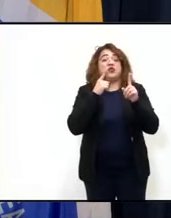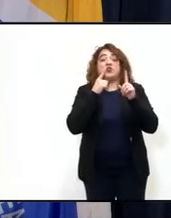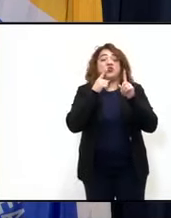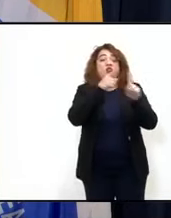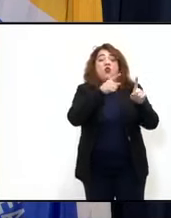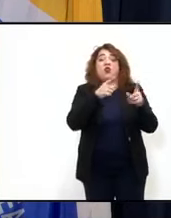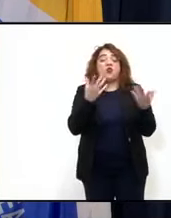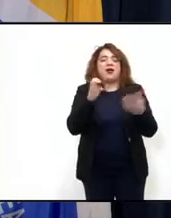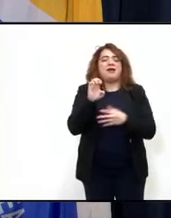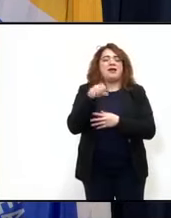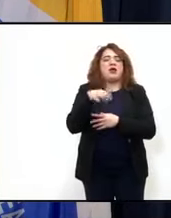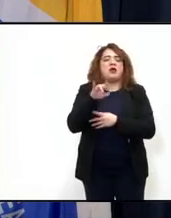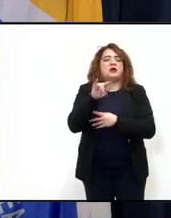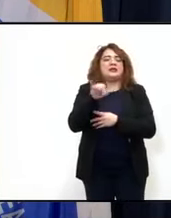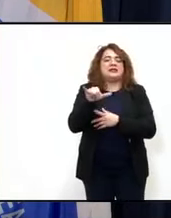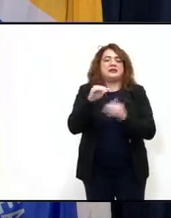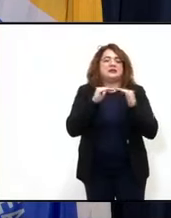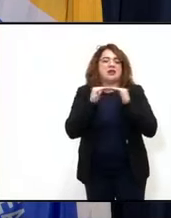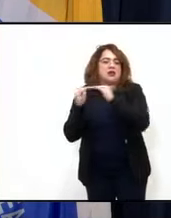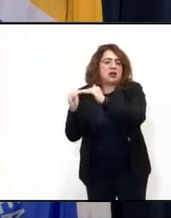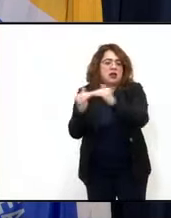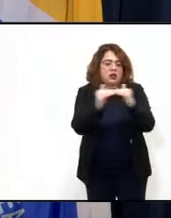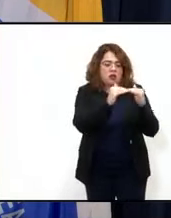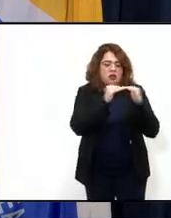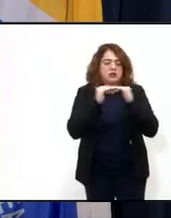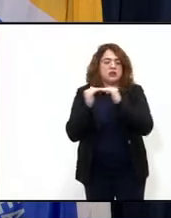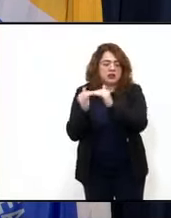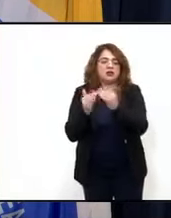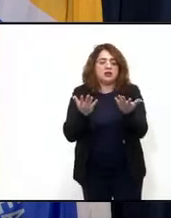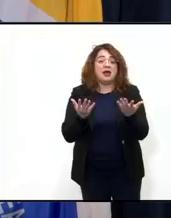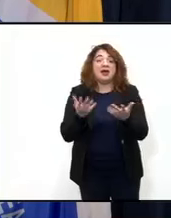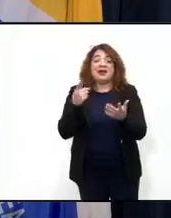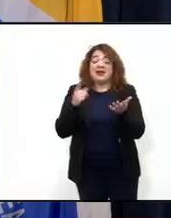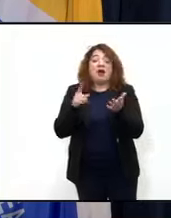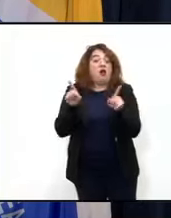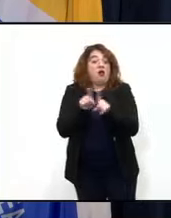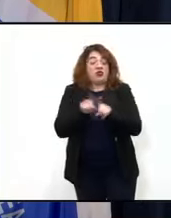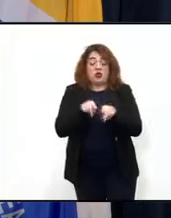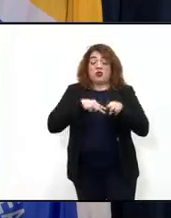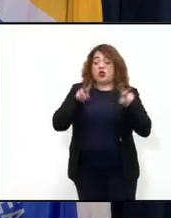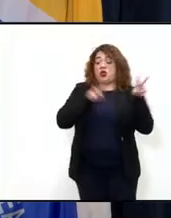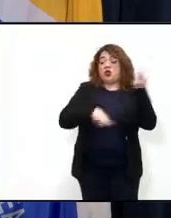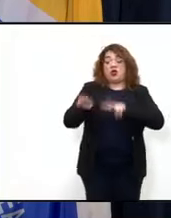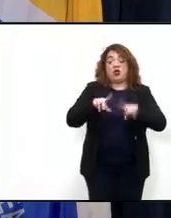las áreas de la ciudad que han sido más afectadas por este virus